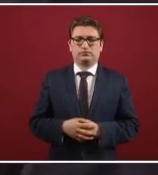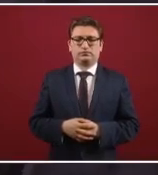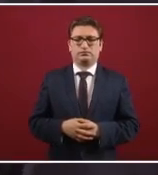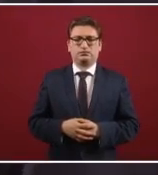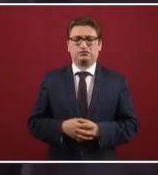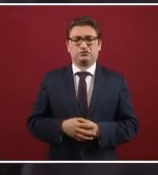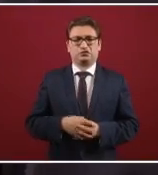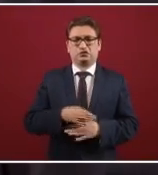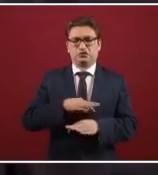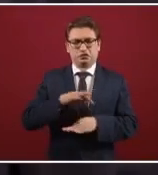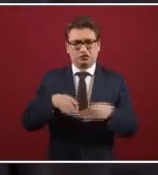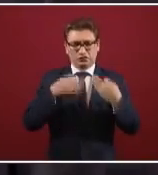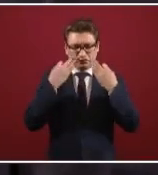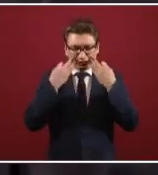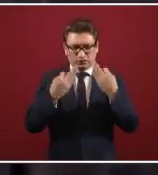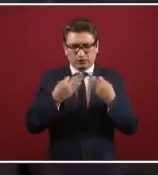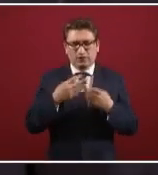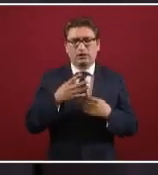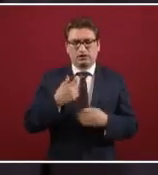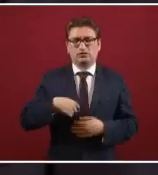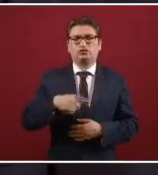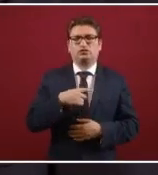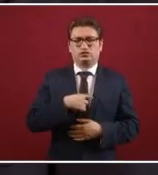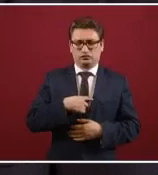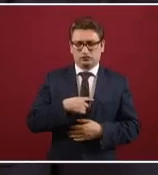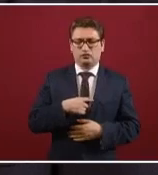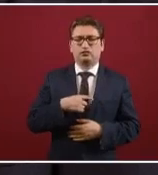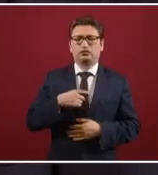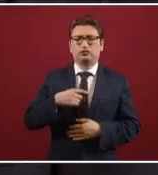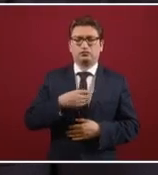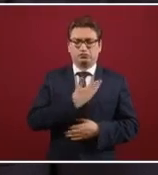evidente de que íbamos a ganar la presidencia